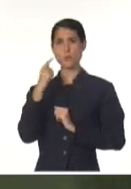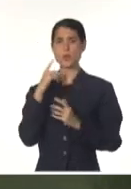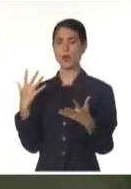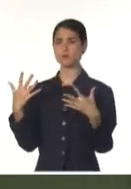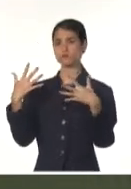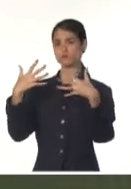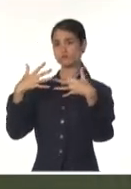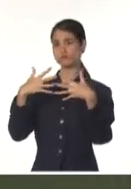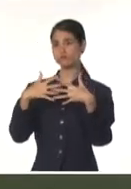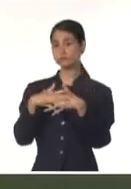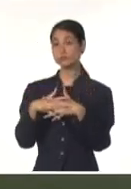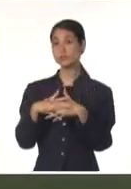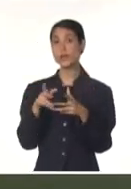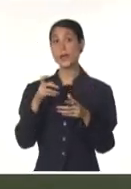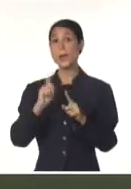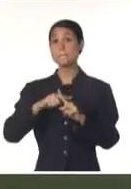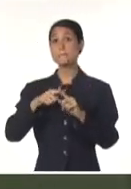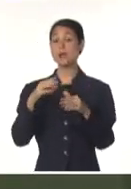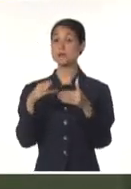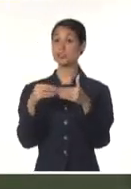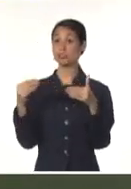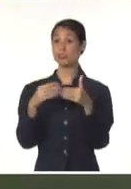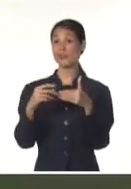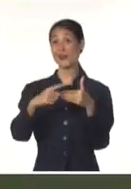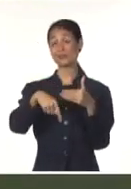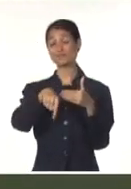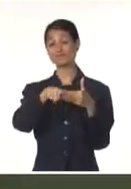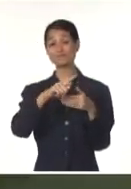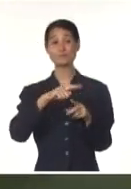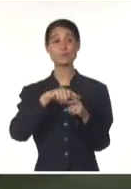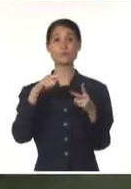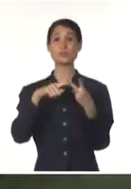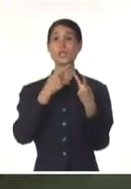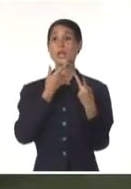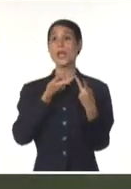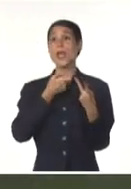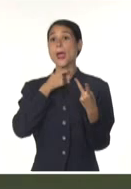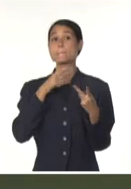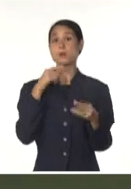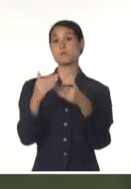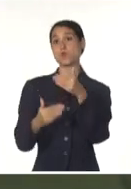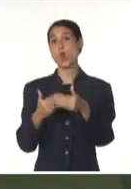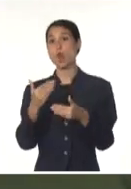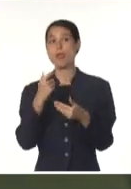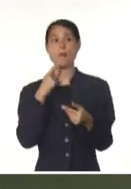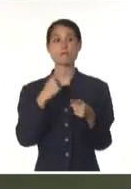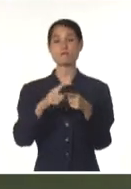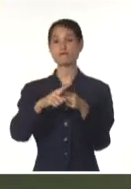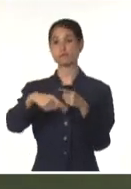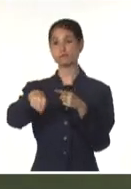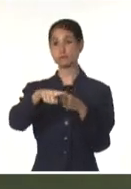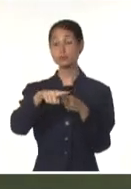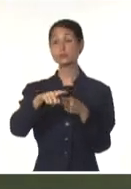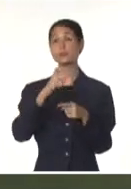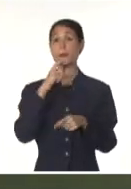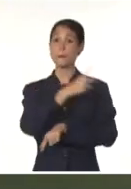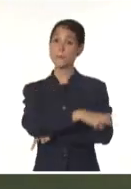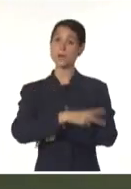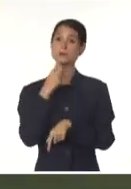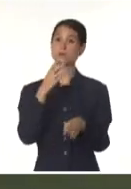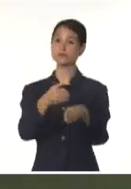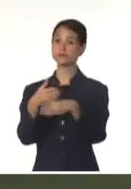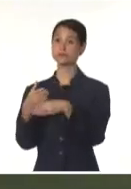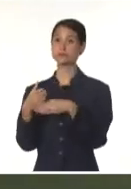maneje como moneda el dólar, que tenga en cuenta las complementariedades que pueden existir entre los diferentes países y que se